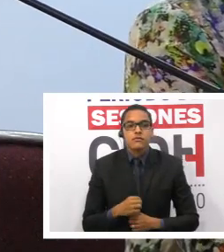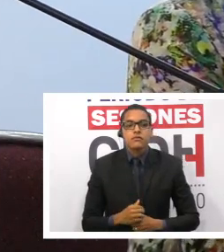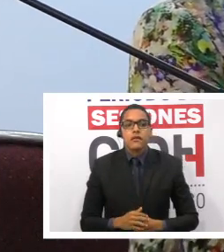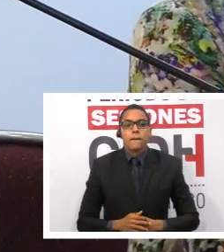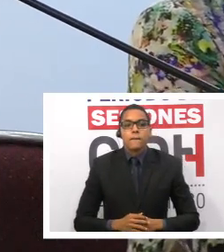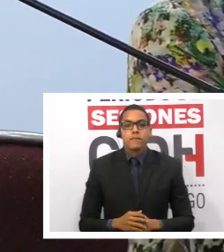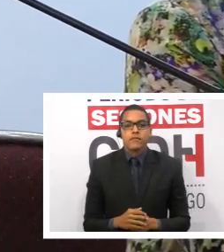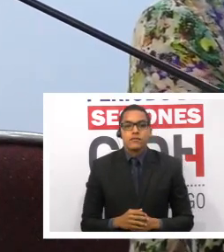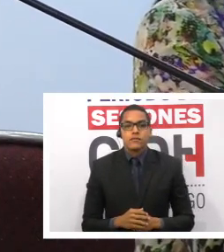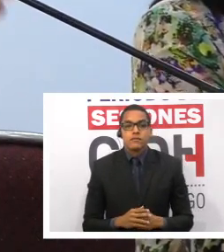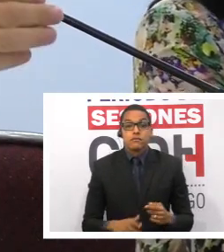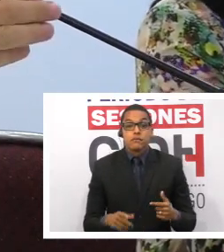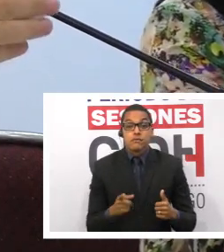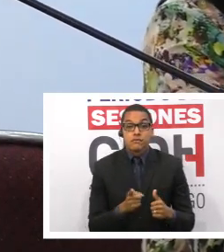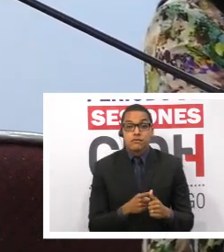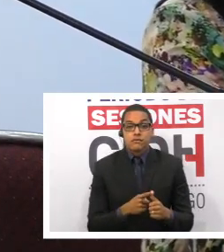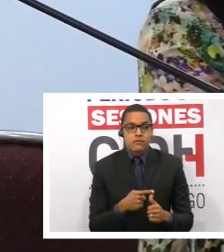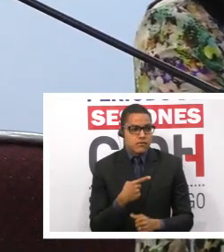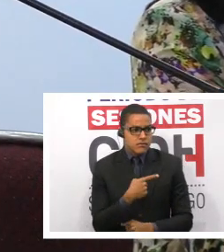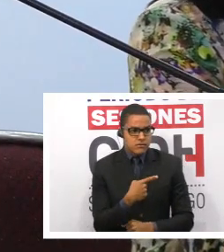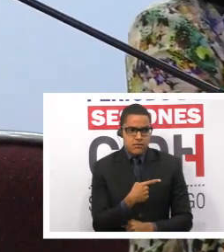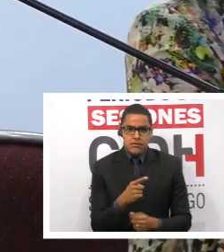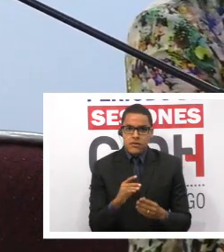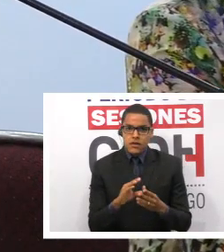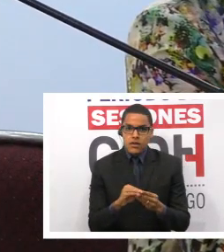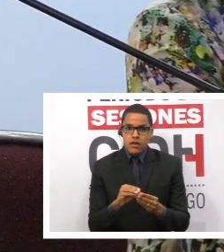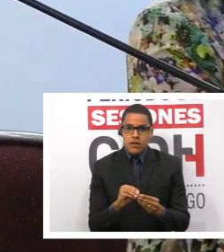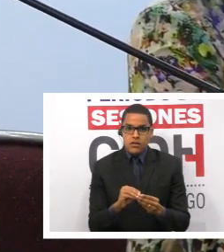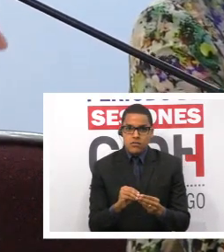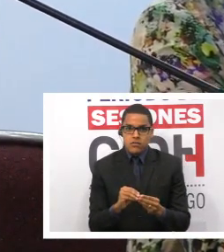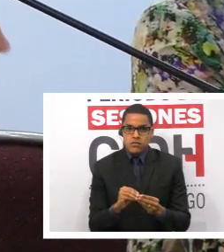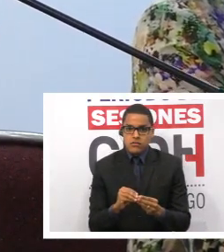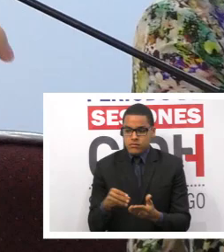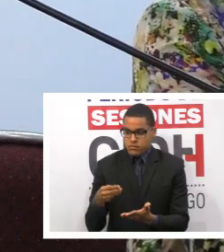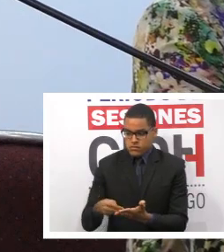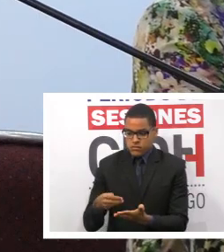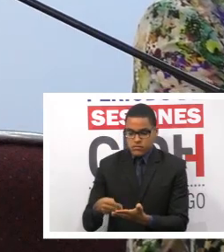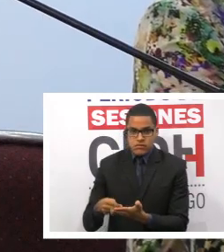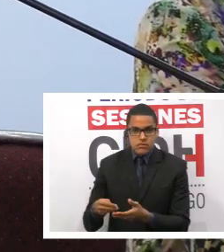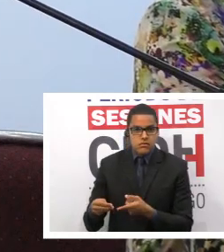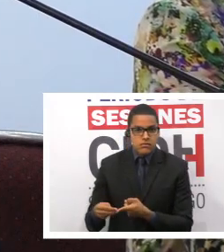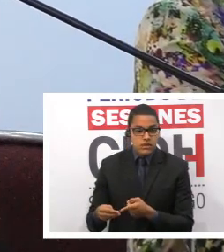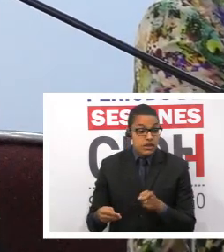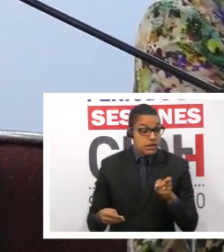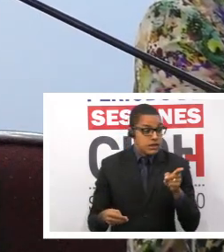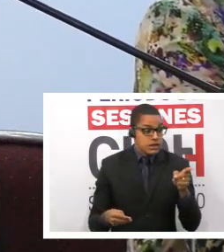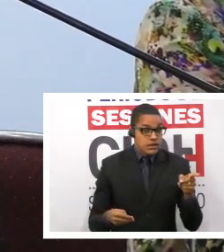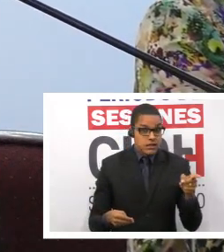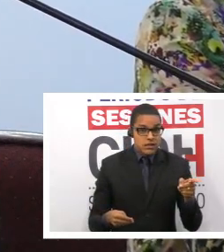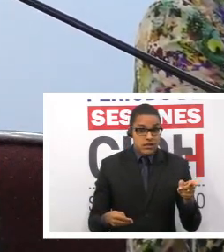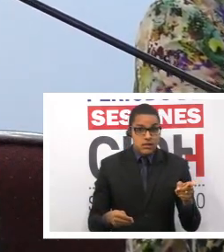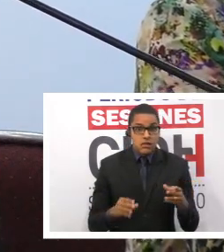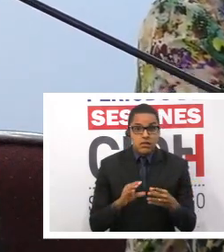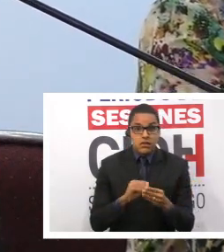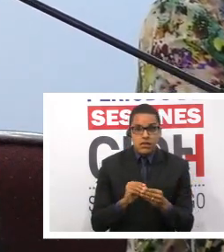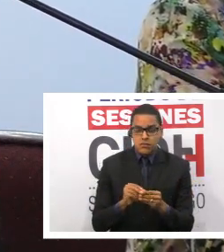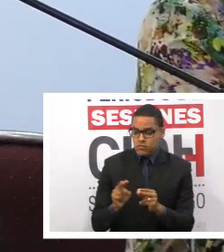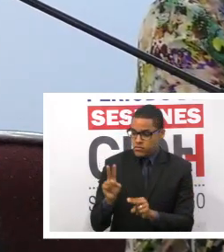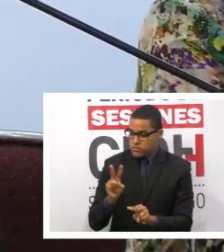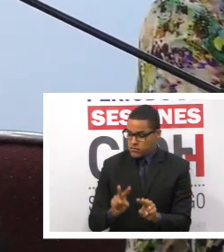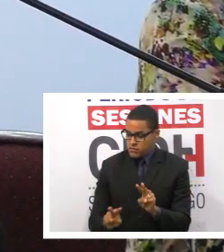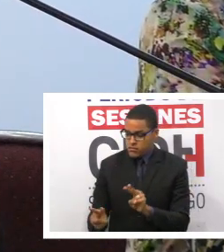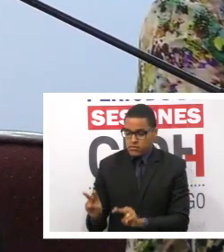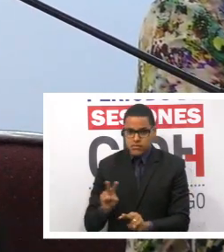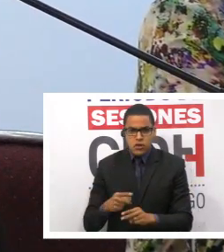planeación presupuestaria y la relatora habló del tema del monitoreo creo que esos dos temas se